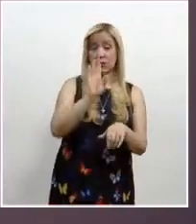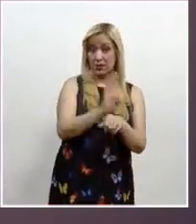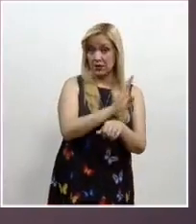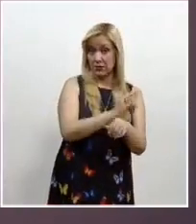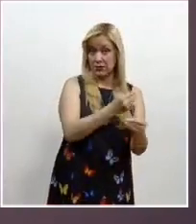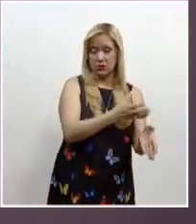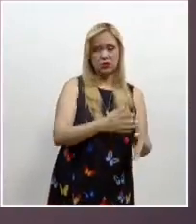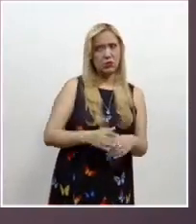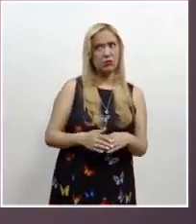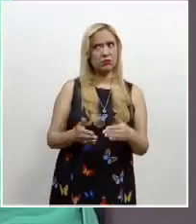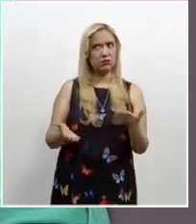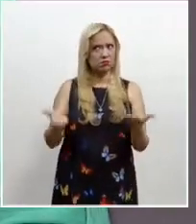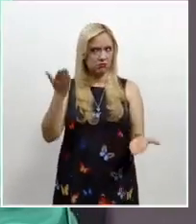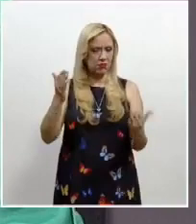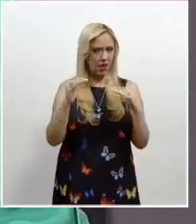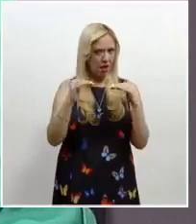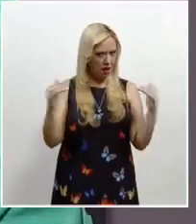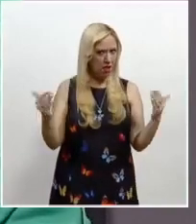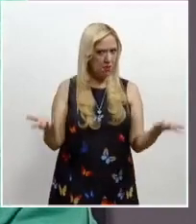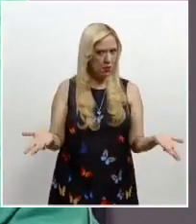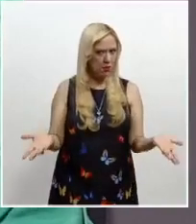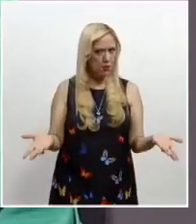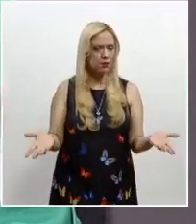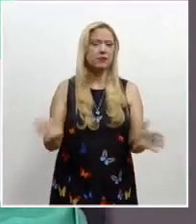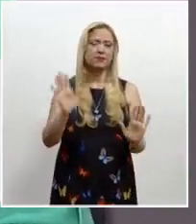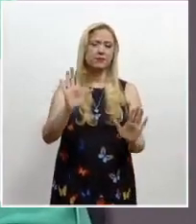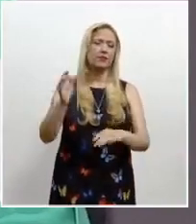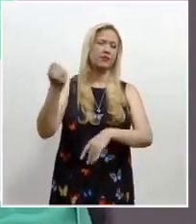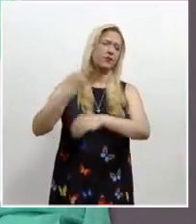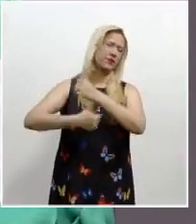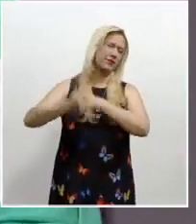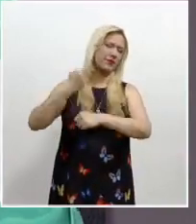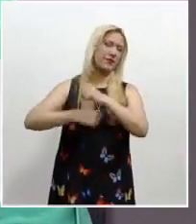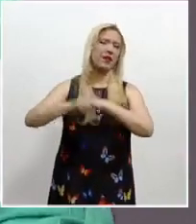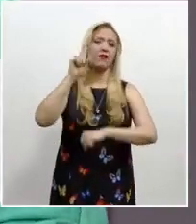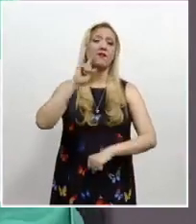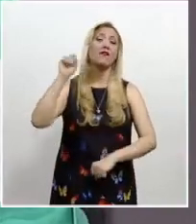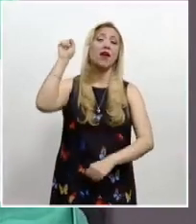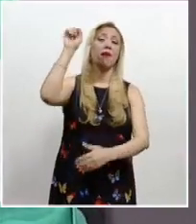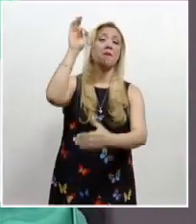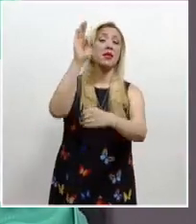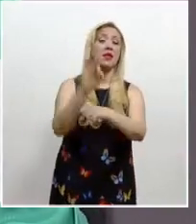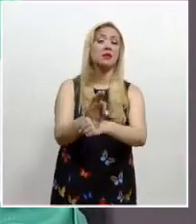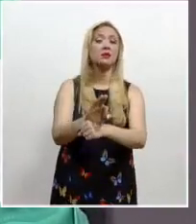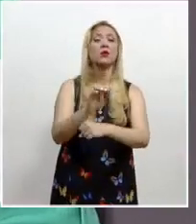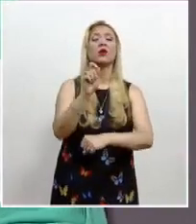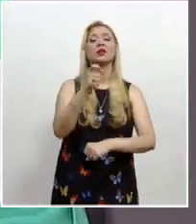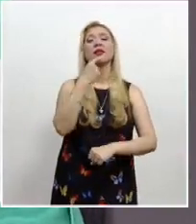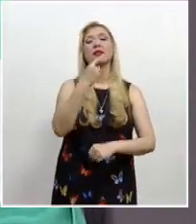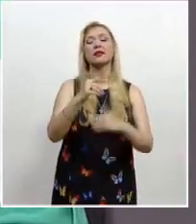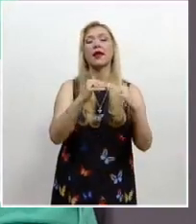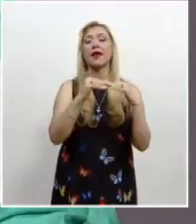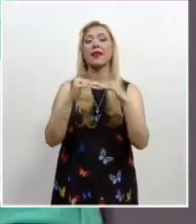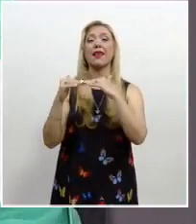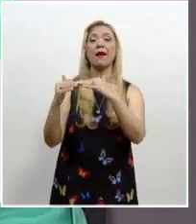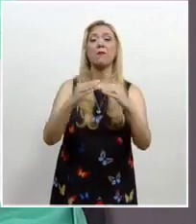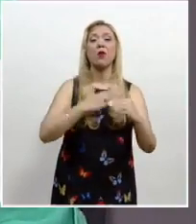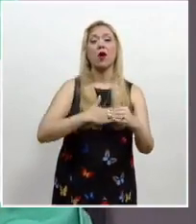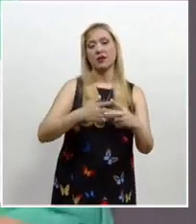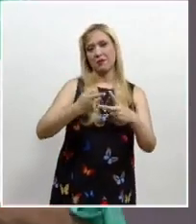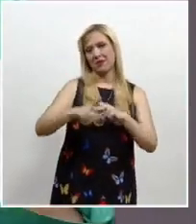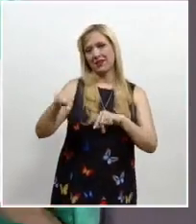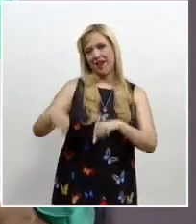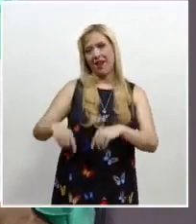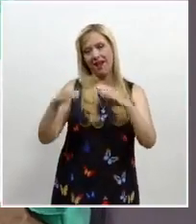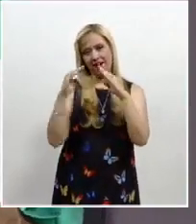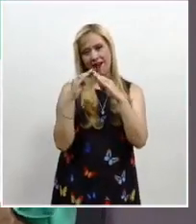tener un equilibrio. Mira, hace muchos años en el feminismo hablábamos que la democracia empieza en casa. Y